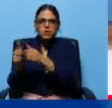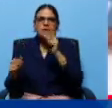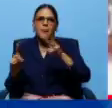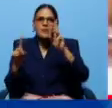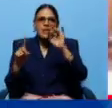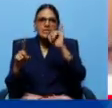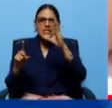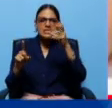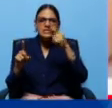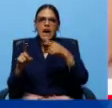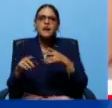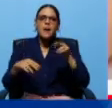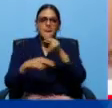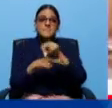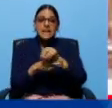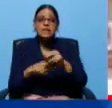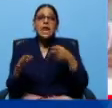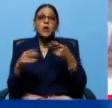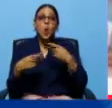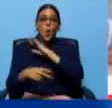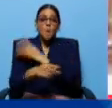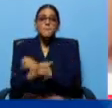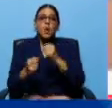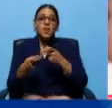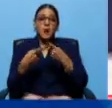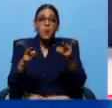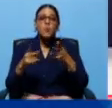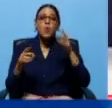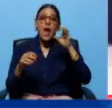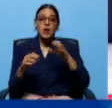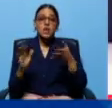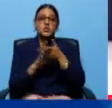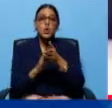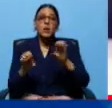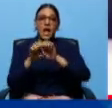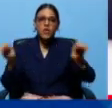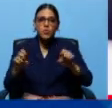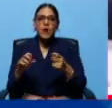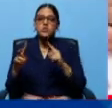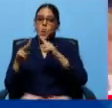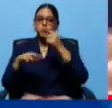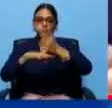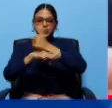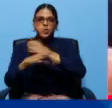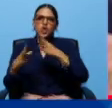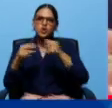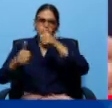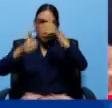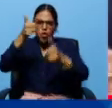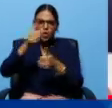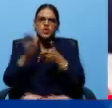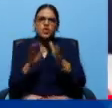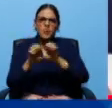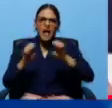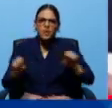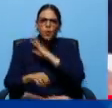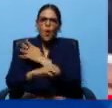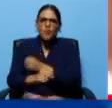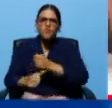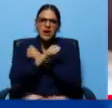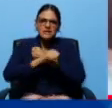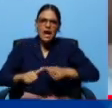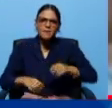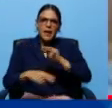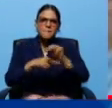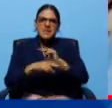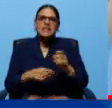Richard Delgado, del Ministerio del Poder Popular para la Educación. También estoy con el mayor general Félix Osorio, viceministro de Educación para la Fuerza Armada, para